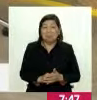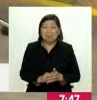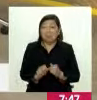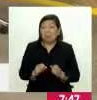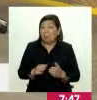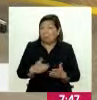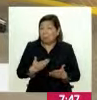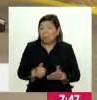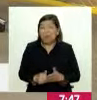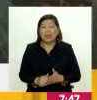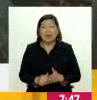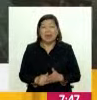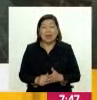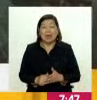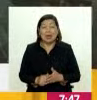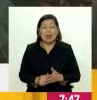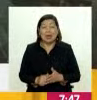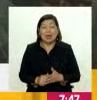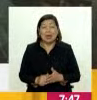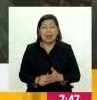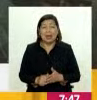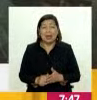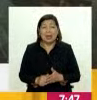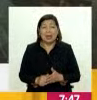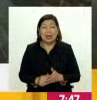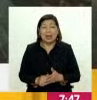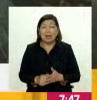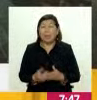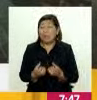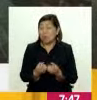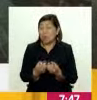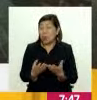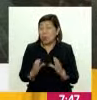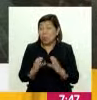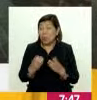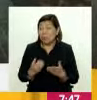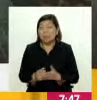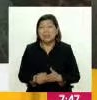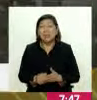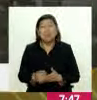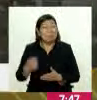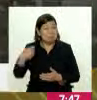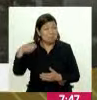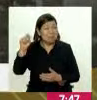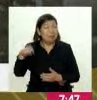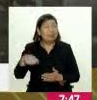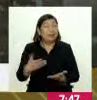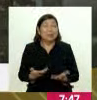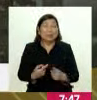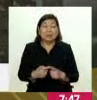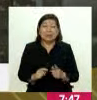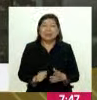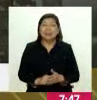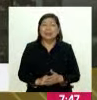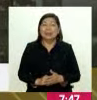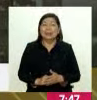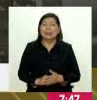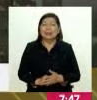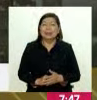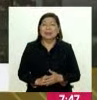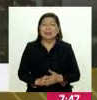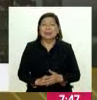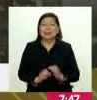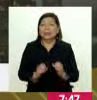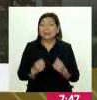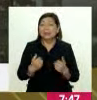excluyente, ¿no? O sea, ya demasiado, con treinta y tantos por ciento. Es un tecnicismo ya que